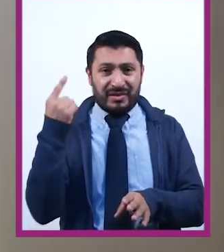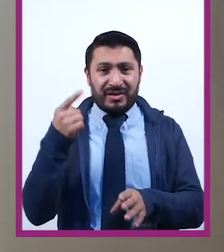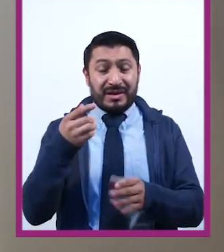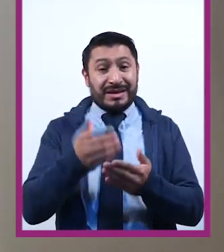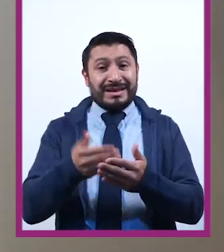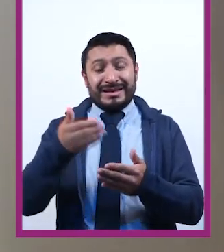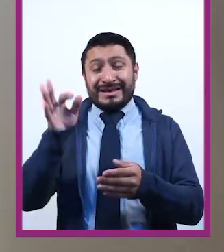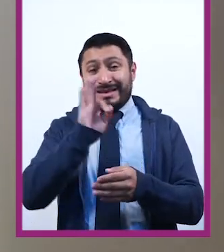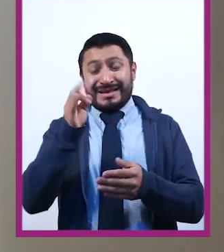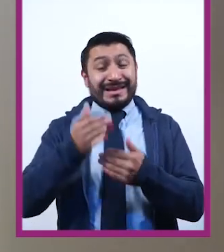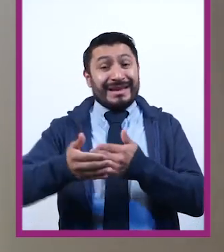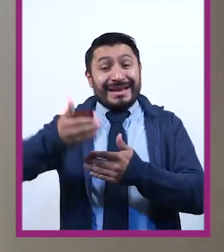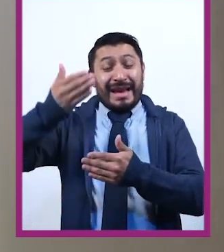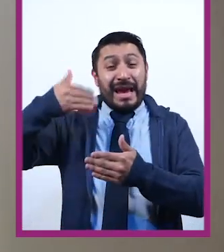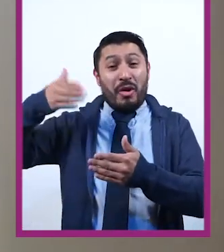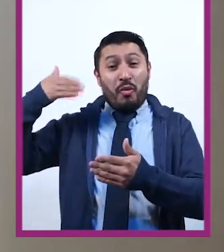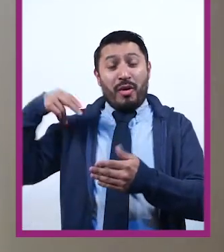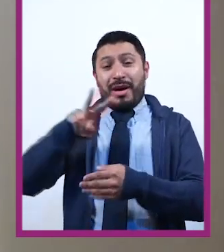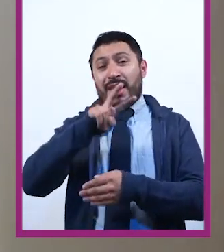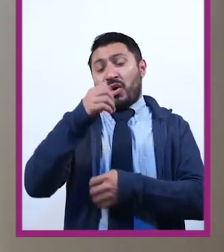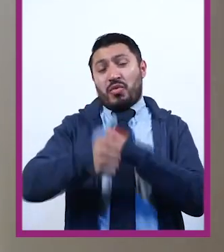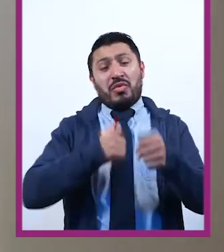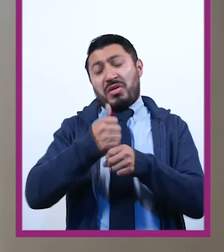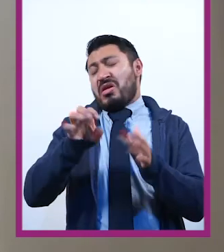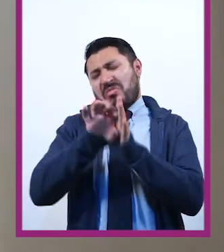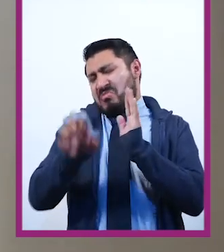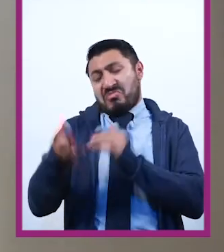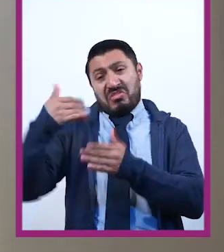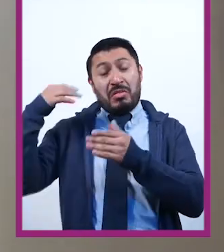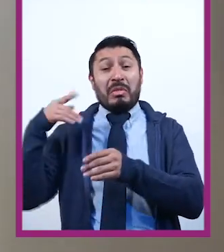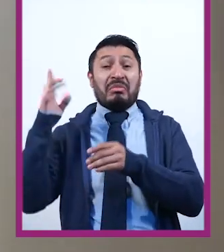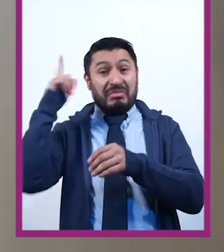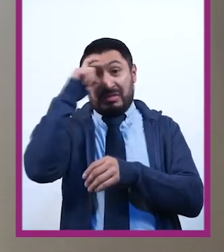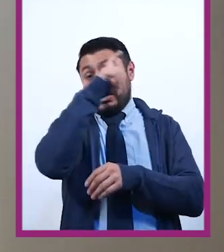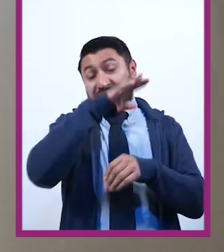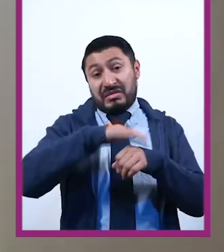llevadera de lo que pudo haber sido hace, no sé, 200 años.